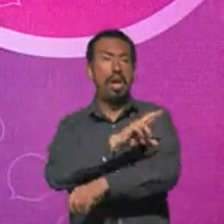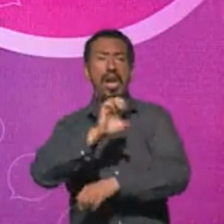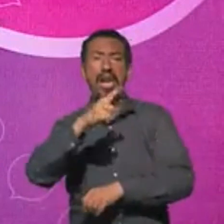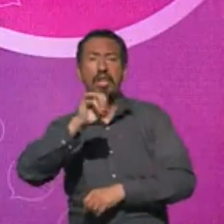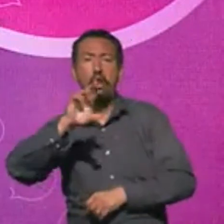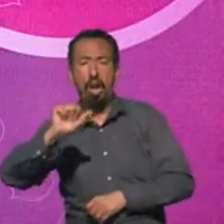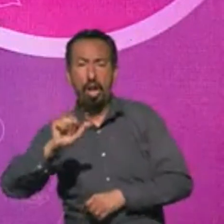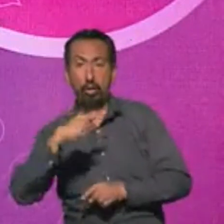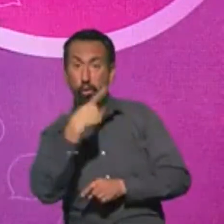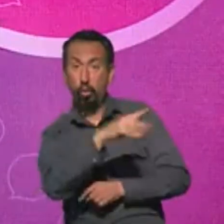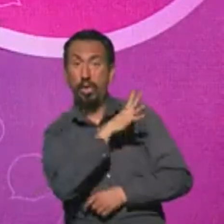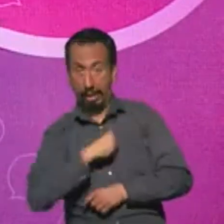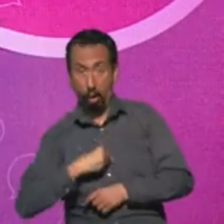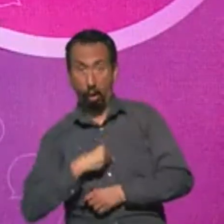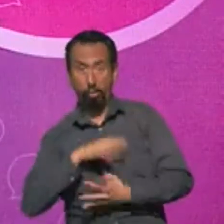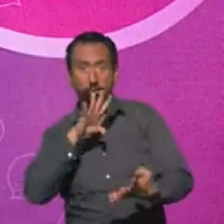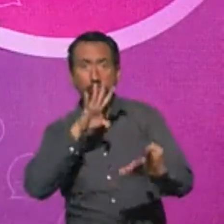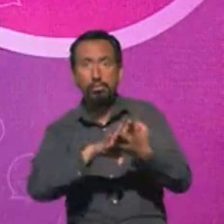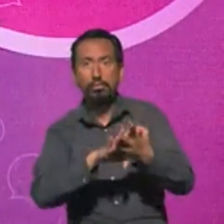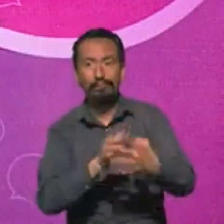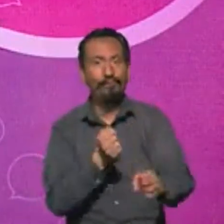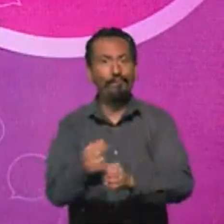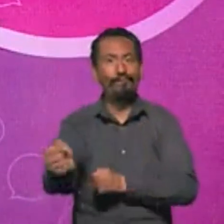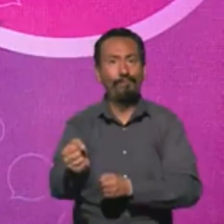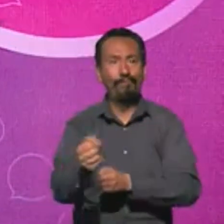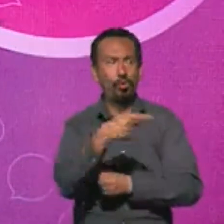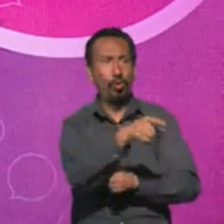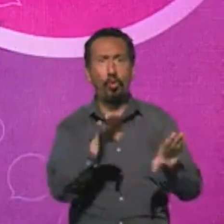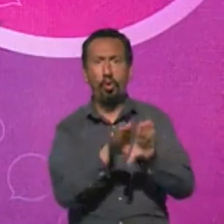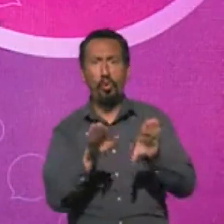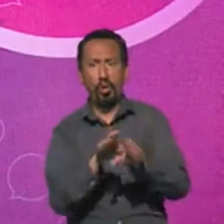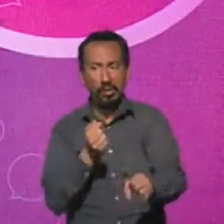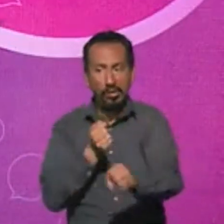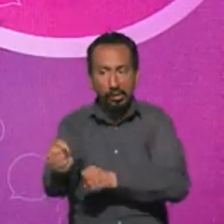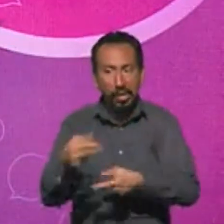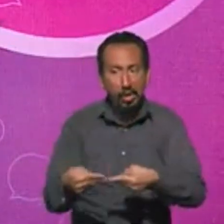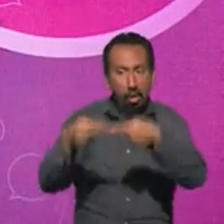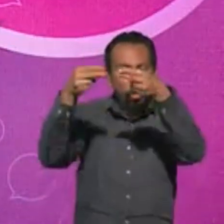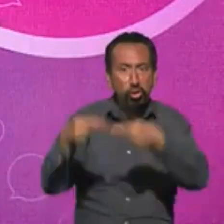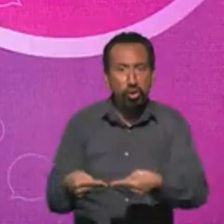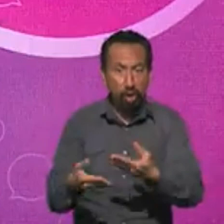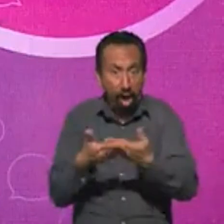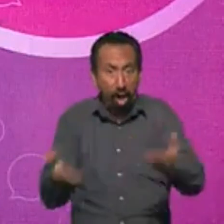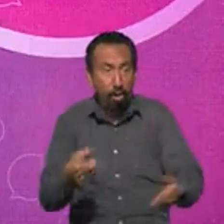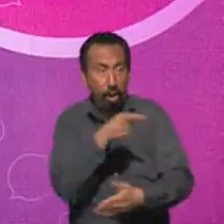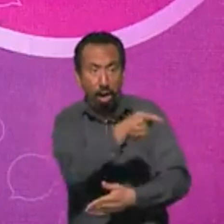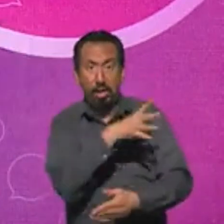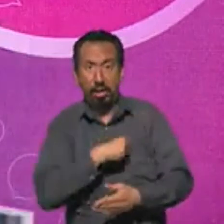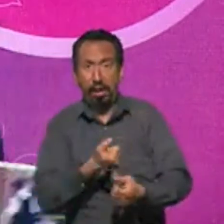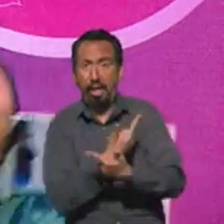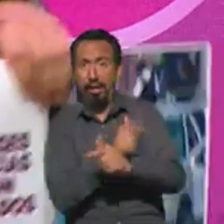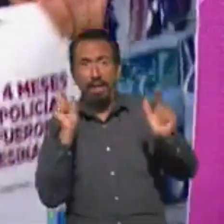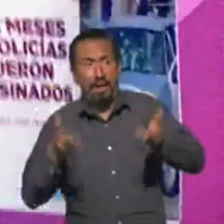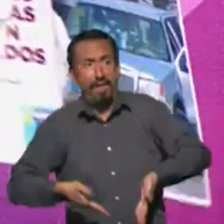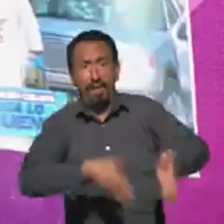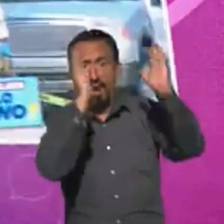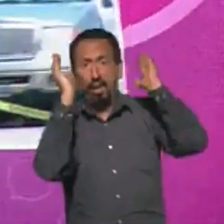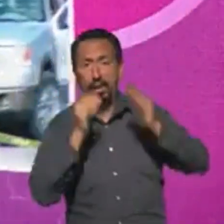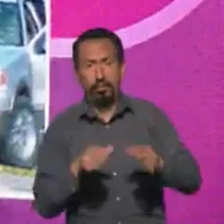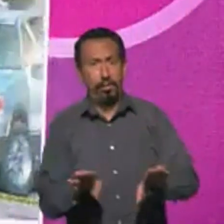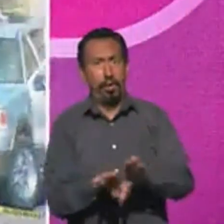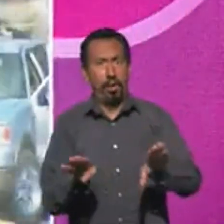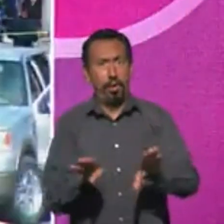hijo fue detenido por extorsión a negocios y hoy está en libertad obviamente que